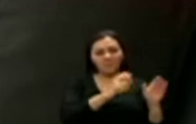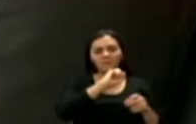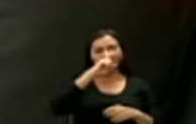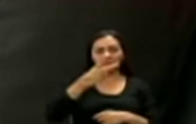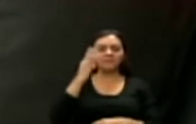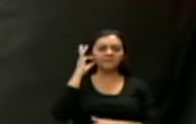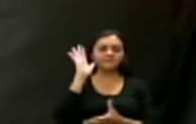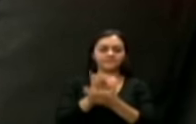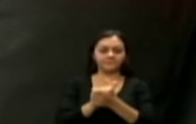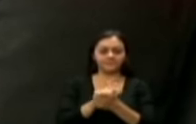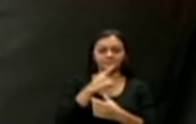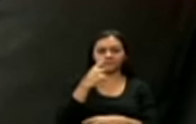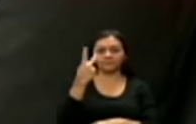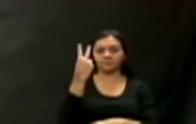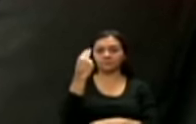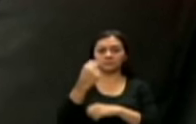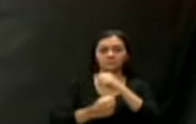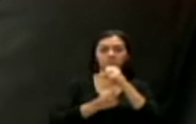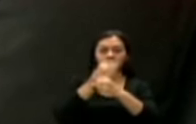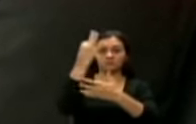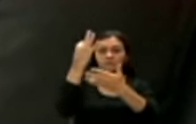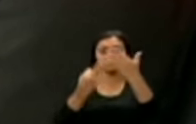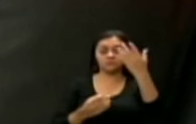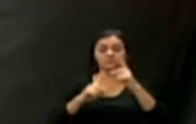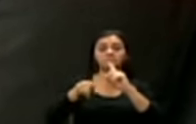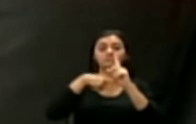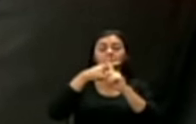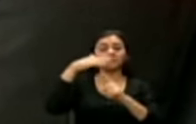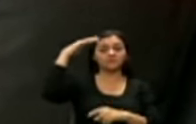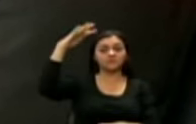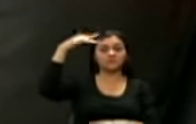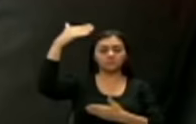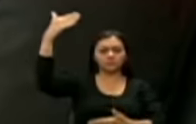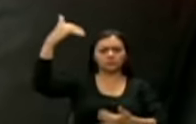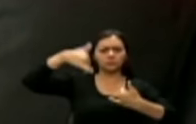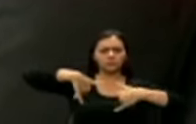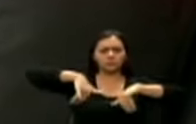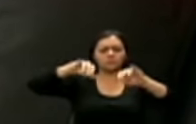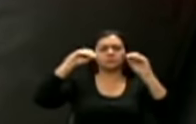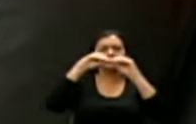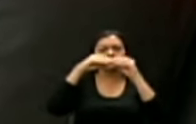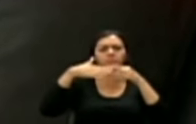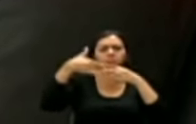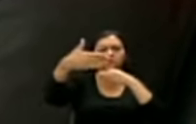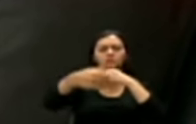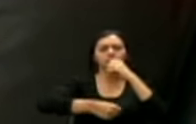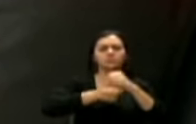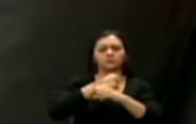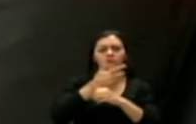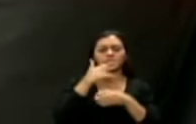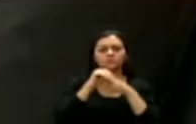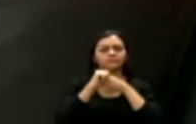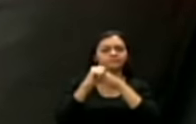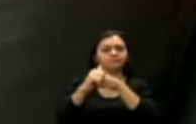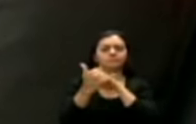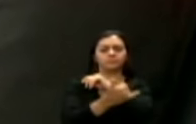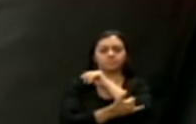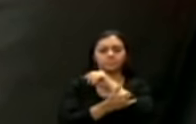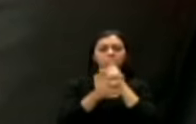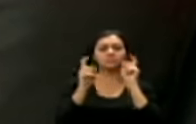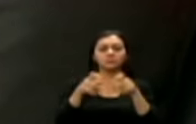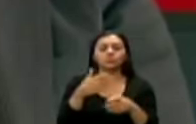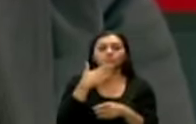su pensamiento político, su ejercicio político, continúe en los próximos años dirigiendo ese país. Yo creo que tiene que ver